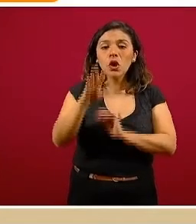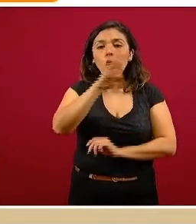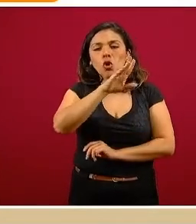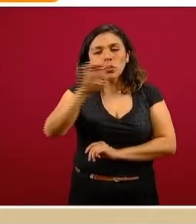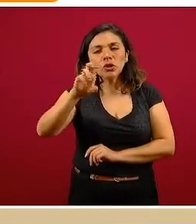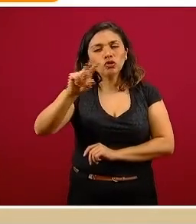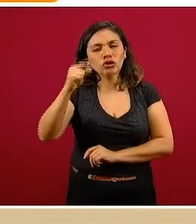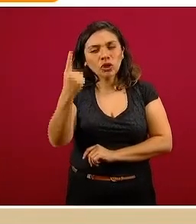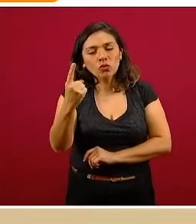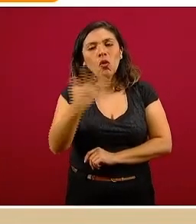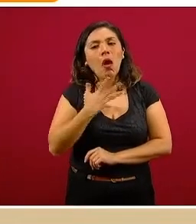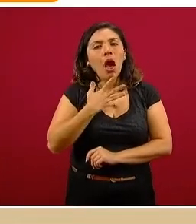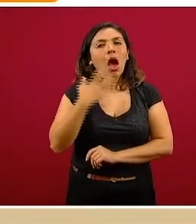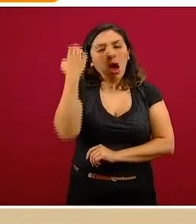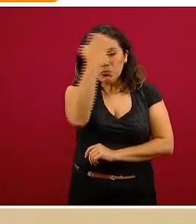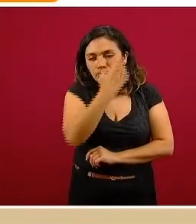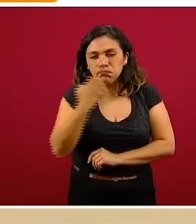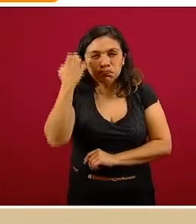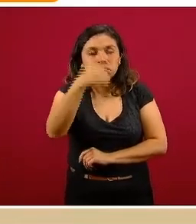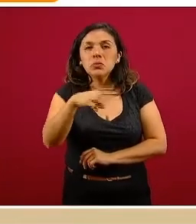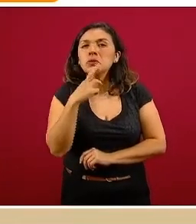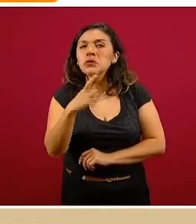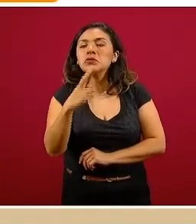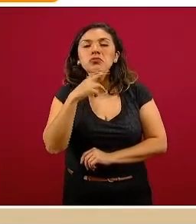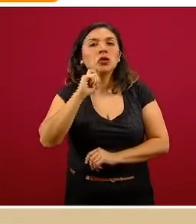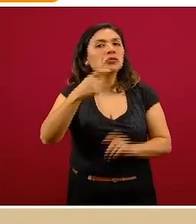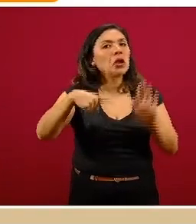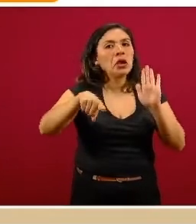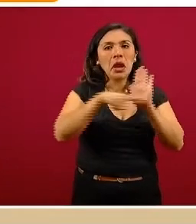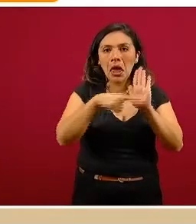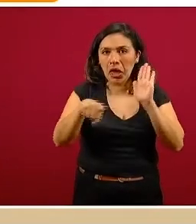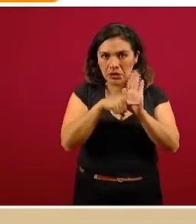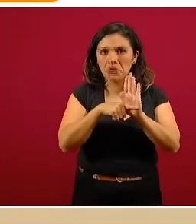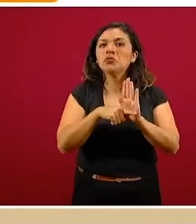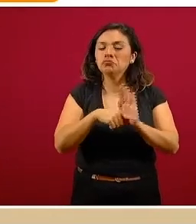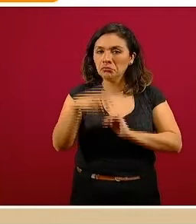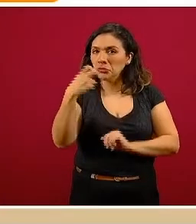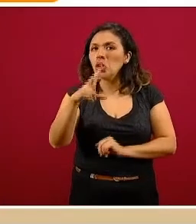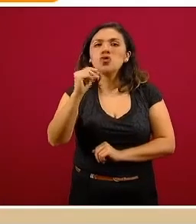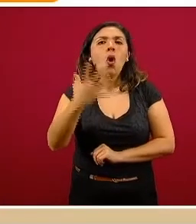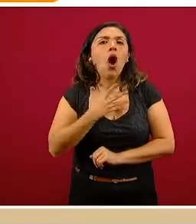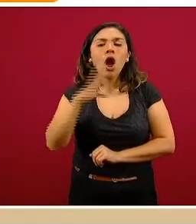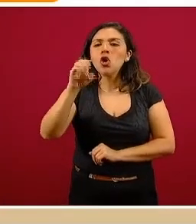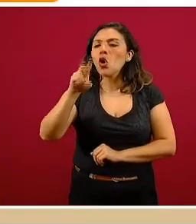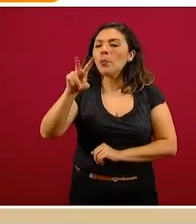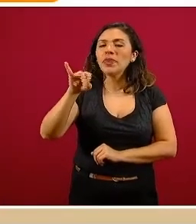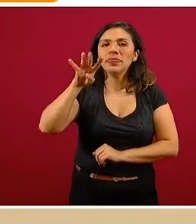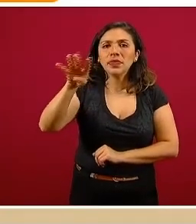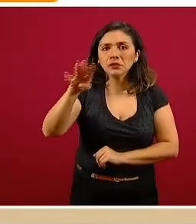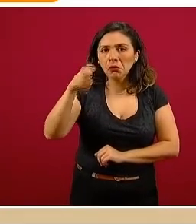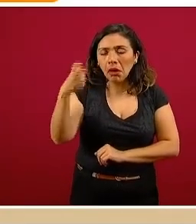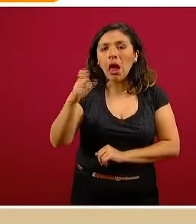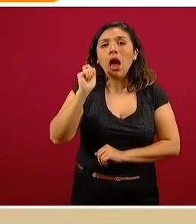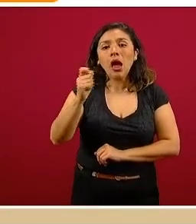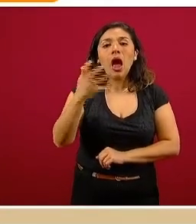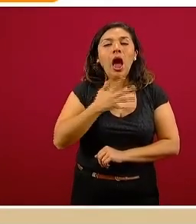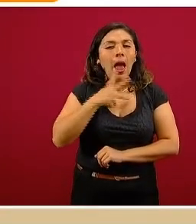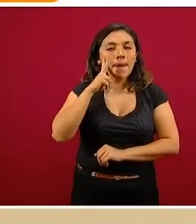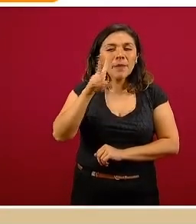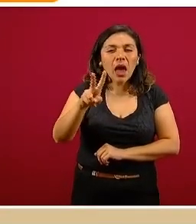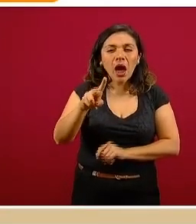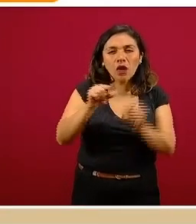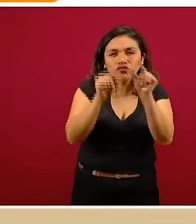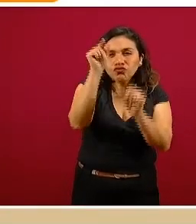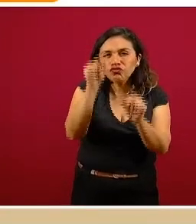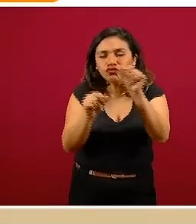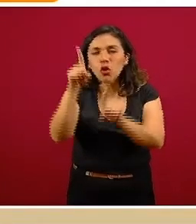719.981, han dado ya negativas, lo cual han sido descartadas para COVID-19 y son las que precisamente están representadas en